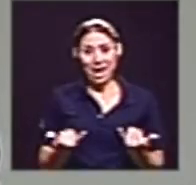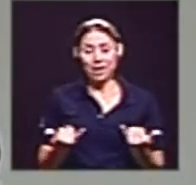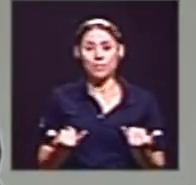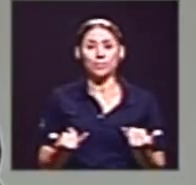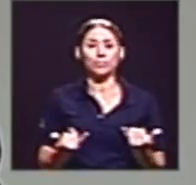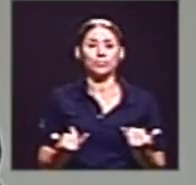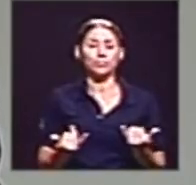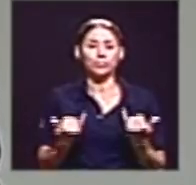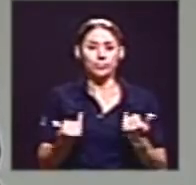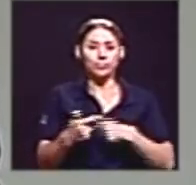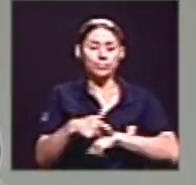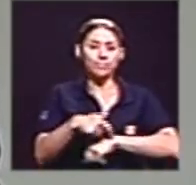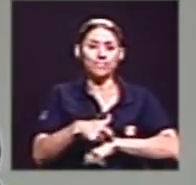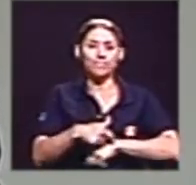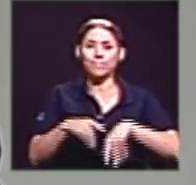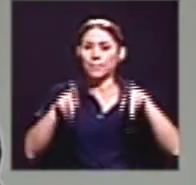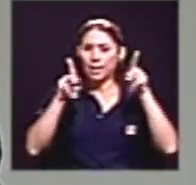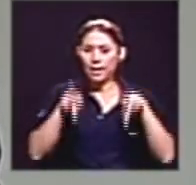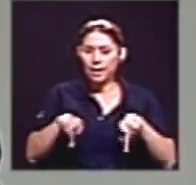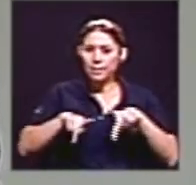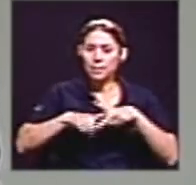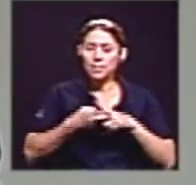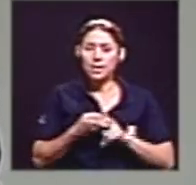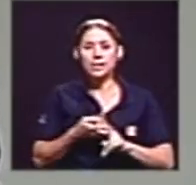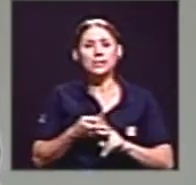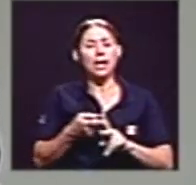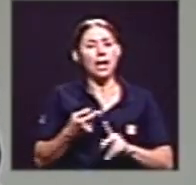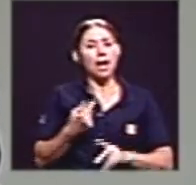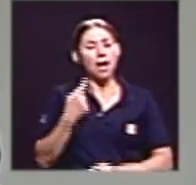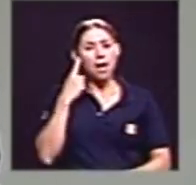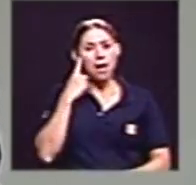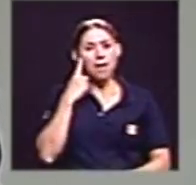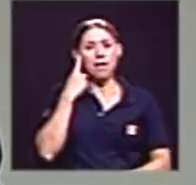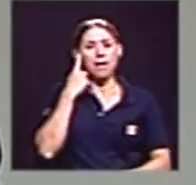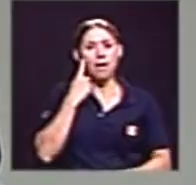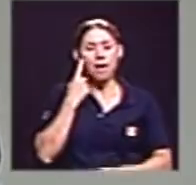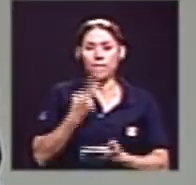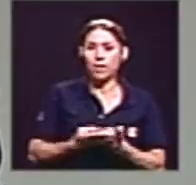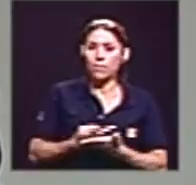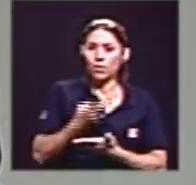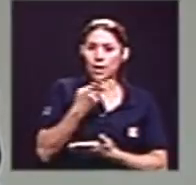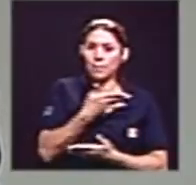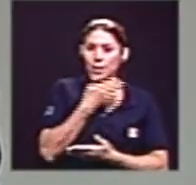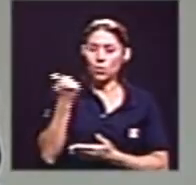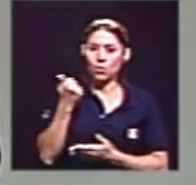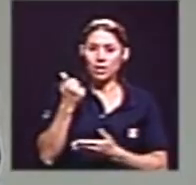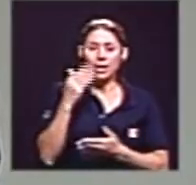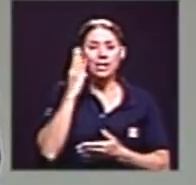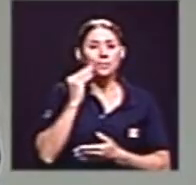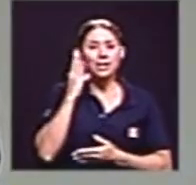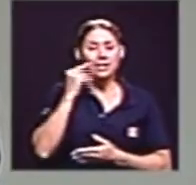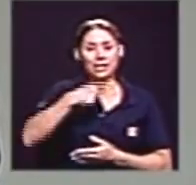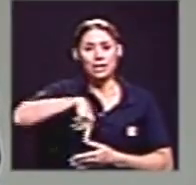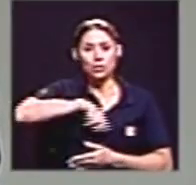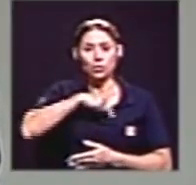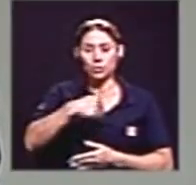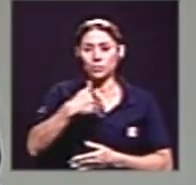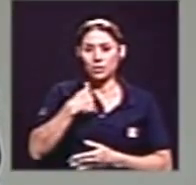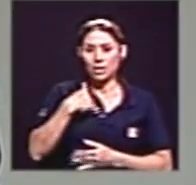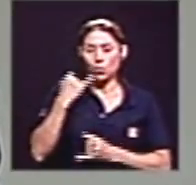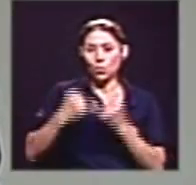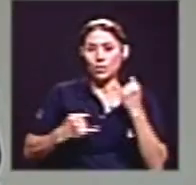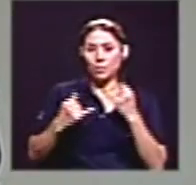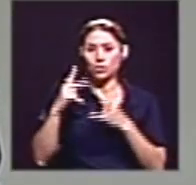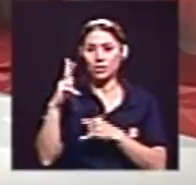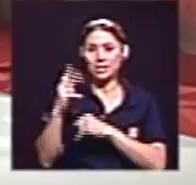partido la gente empieza a valorar de mejor forma la experiencia cambiaria que hemos tenido en los últimos 3 años. En